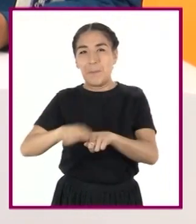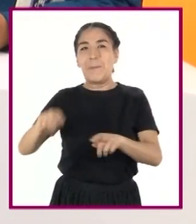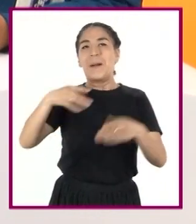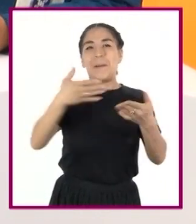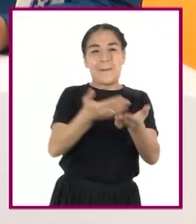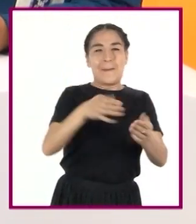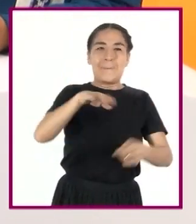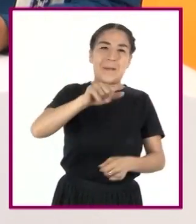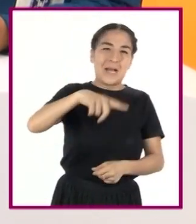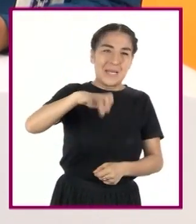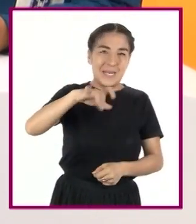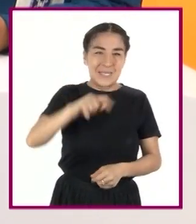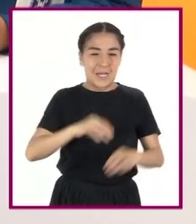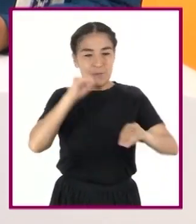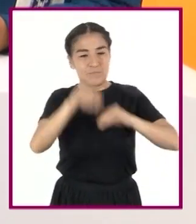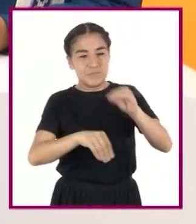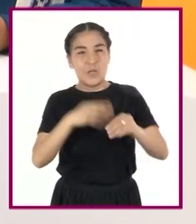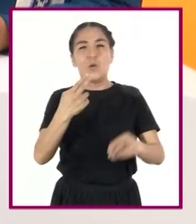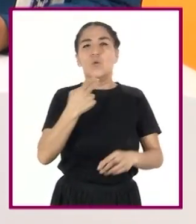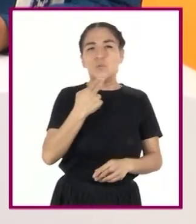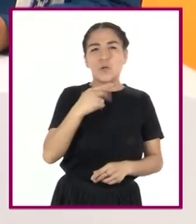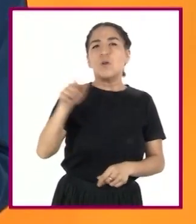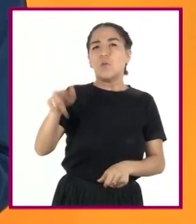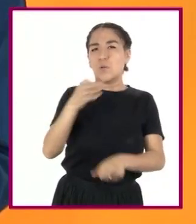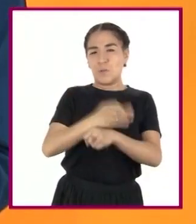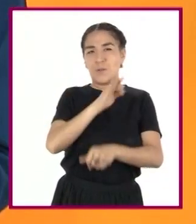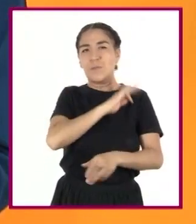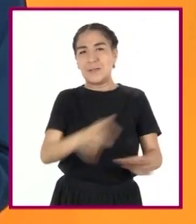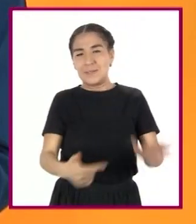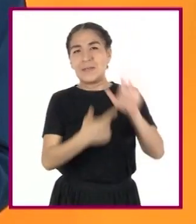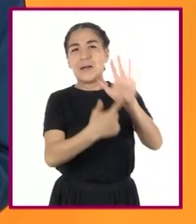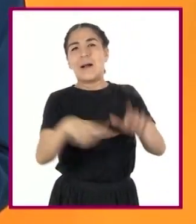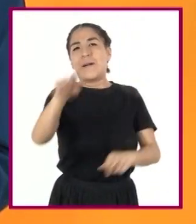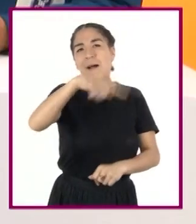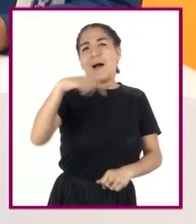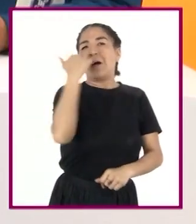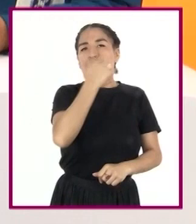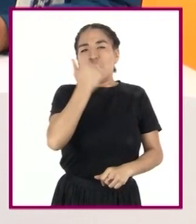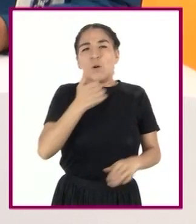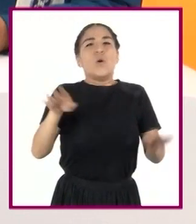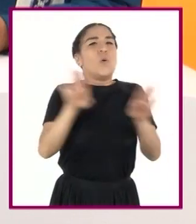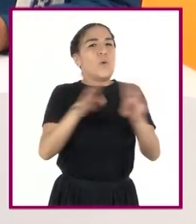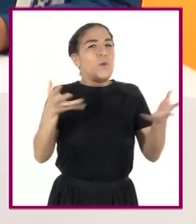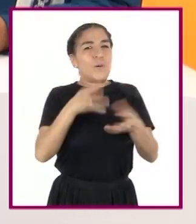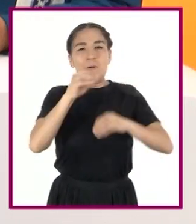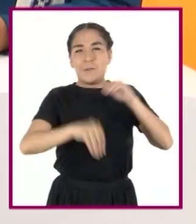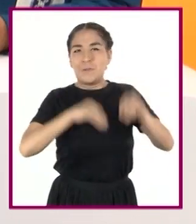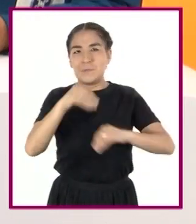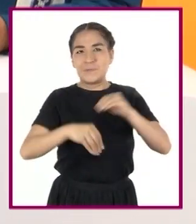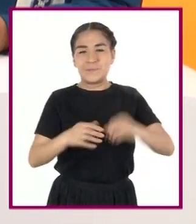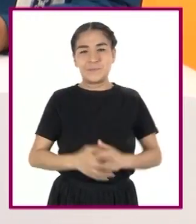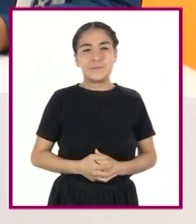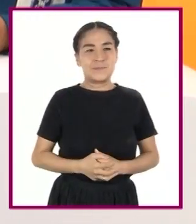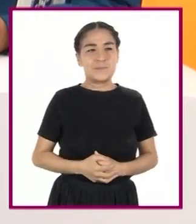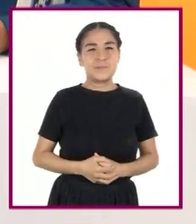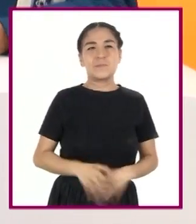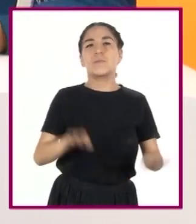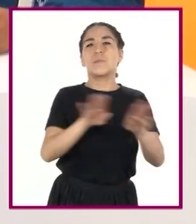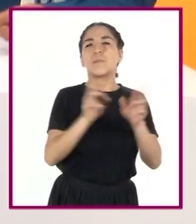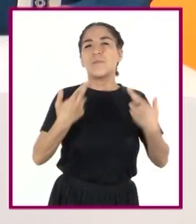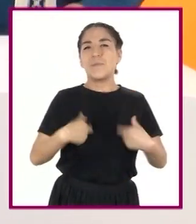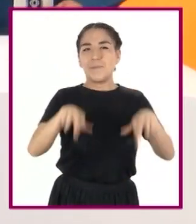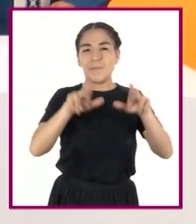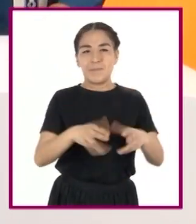su utilidad, ¿qué te parece si les enseñamos a las alumnas y a los alumnos cómo hacer una? La representación